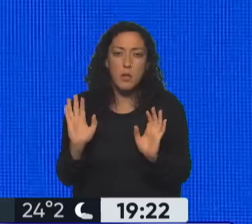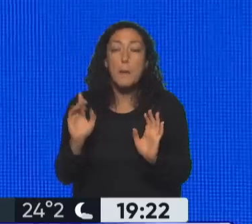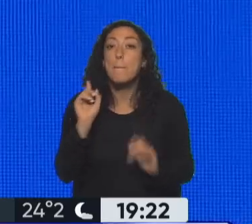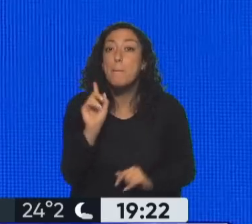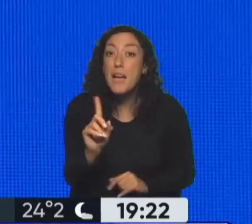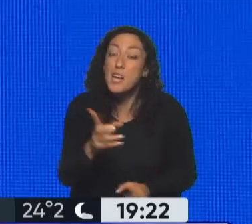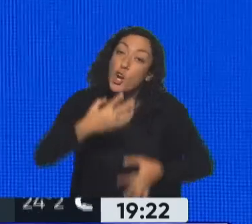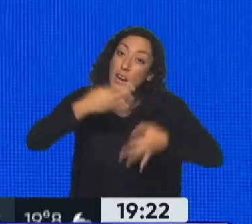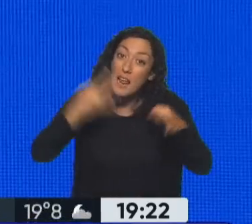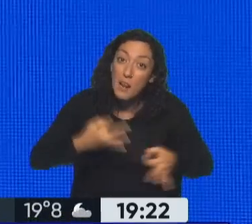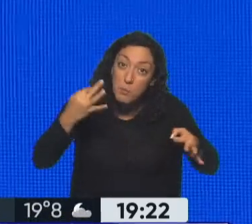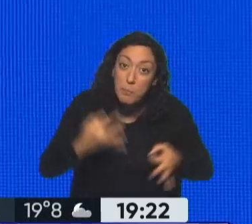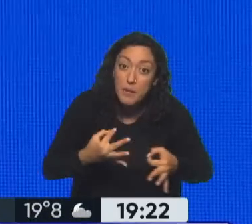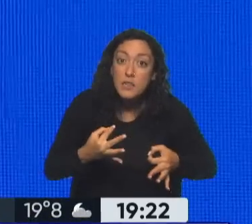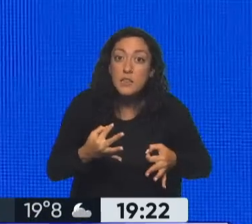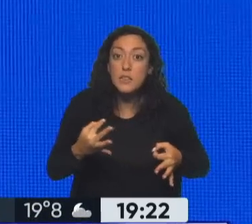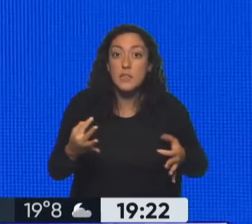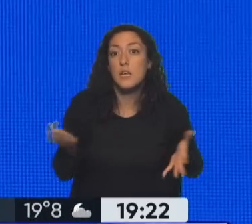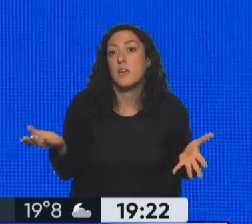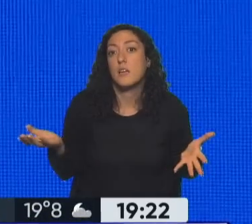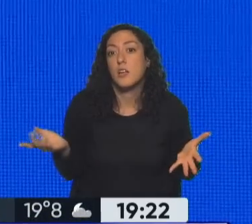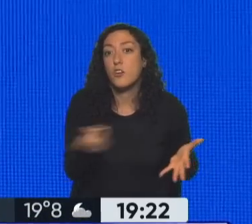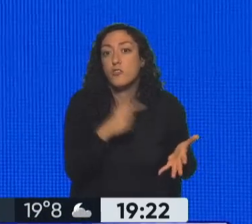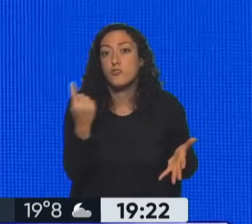Pero realmente pensar